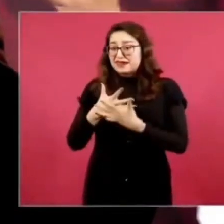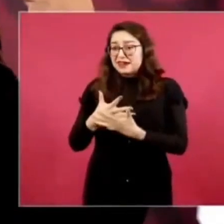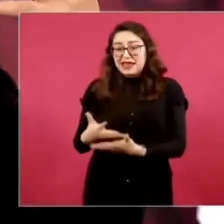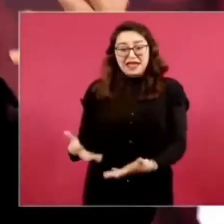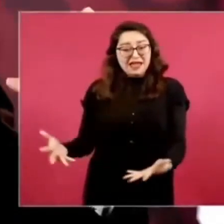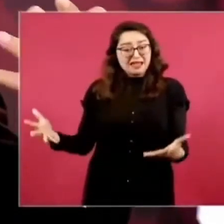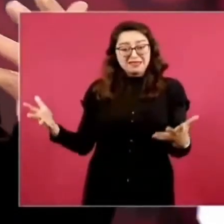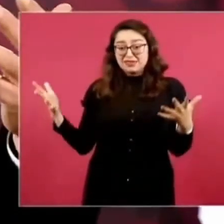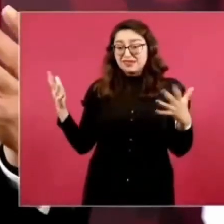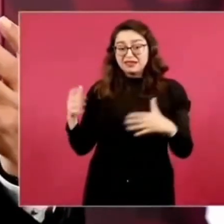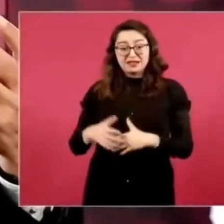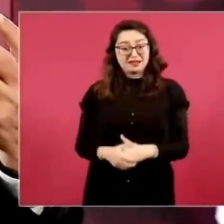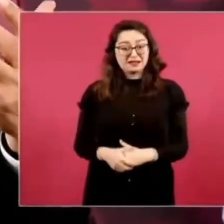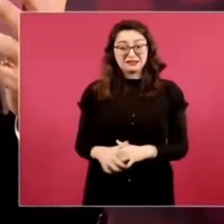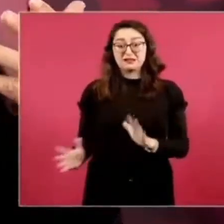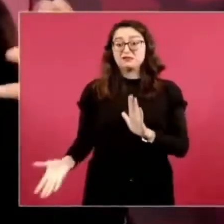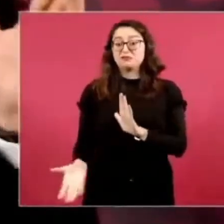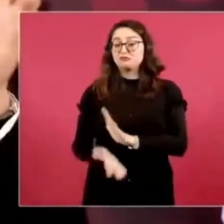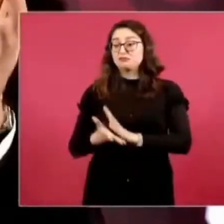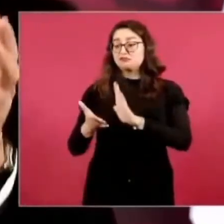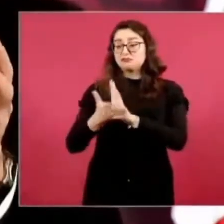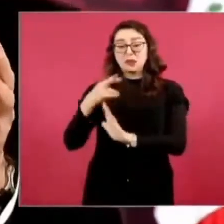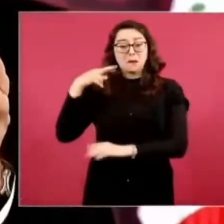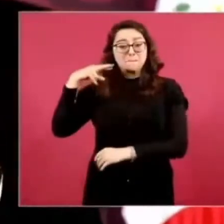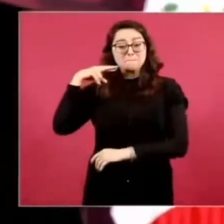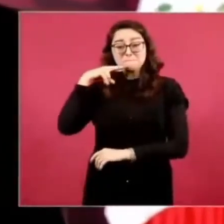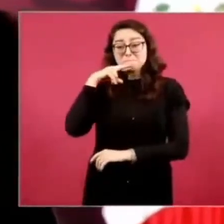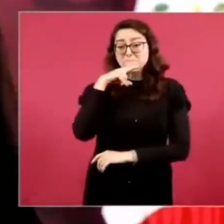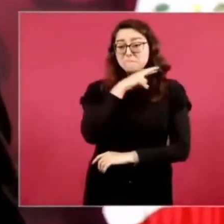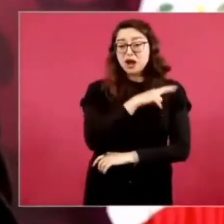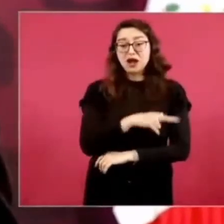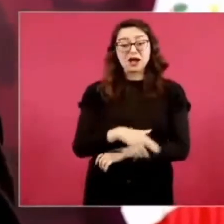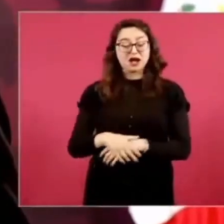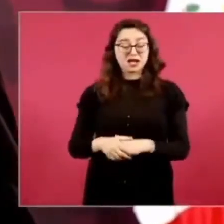que se hizo en un tiempo récord,